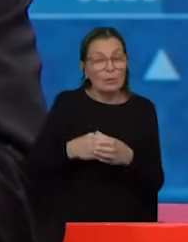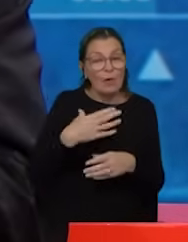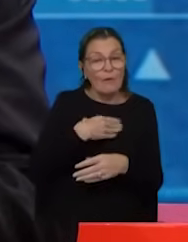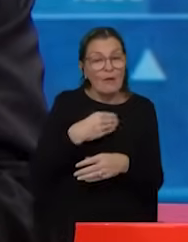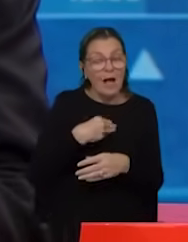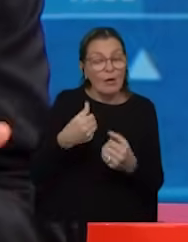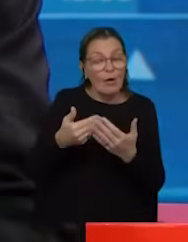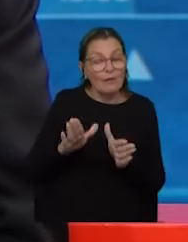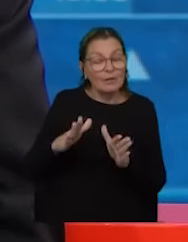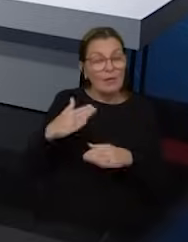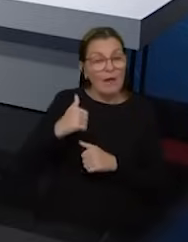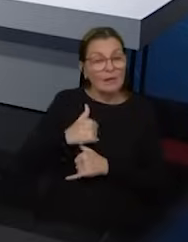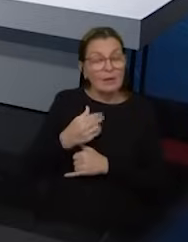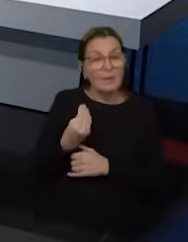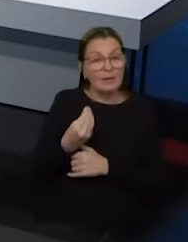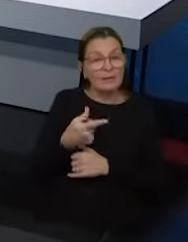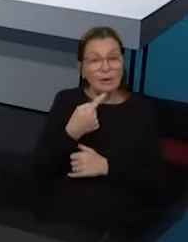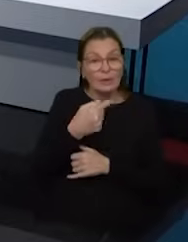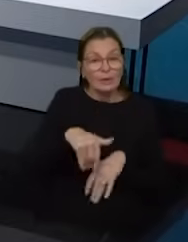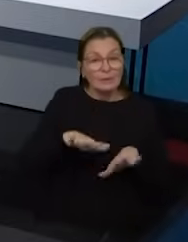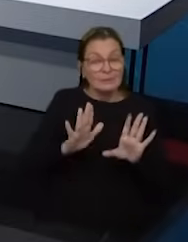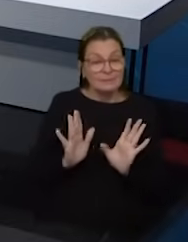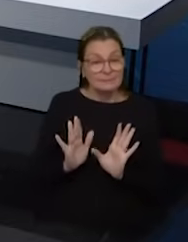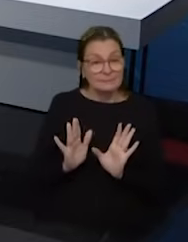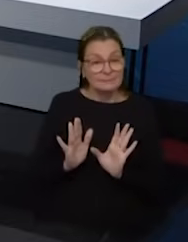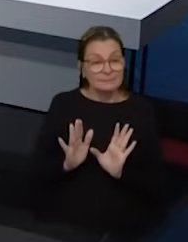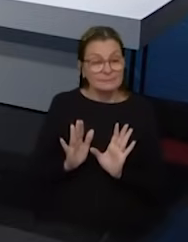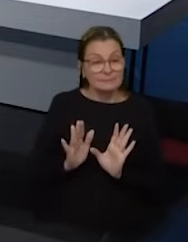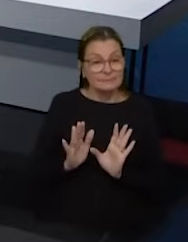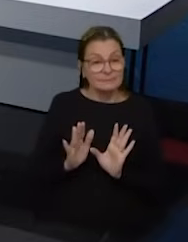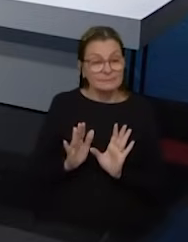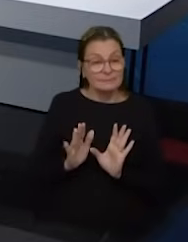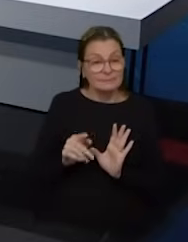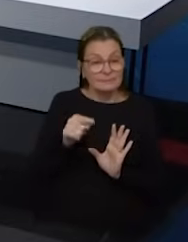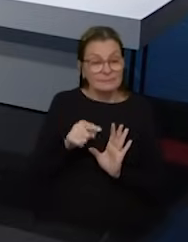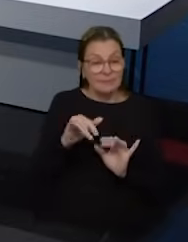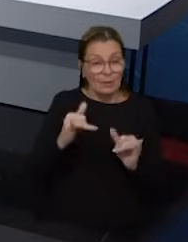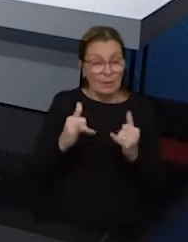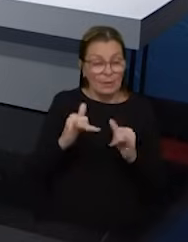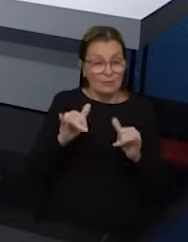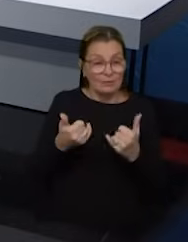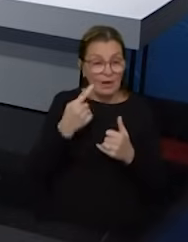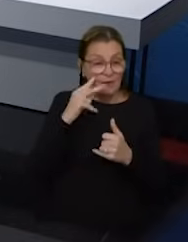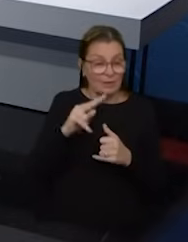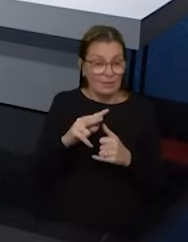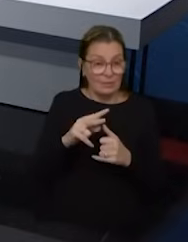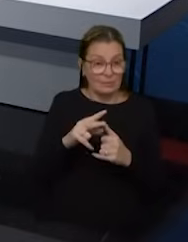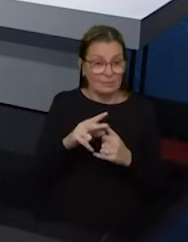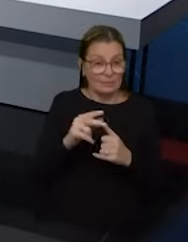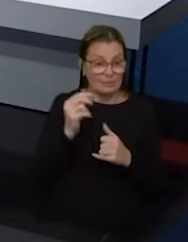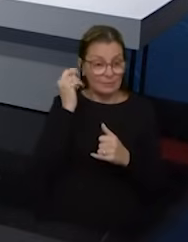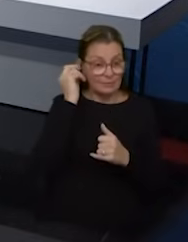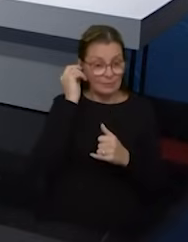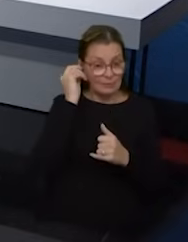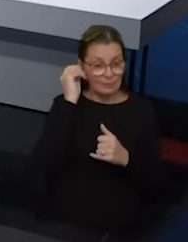Cabildo qué es lo que pasa la dejo por ahí sí tiene Este es un juego que ya vimos en realidad